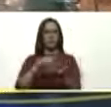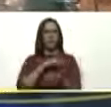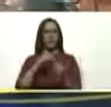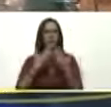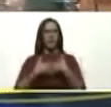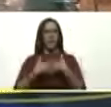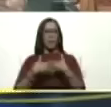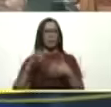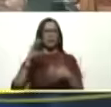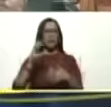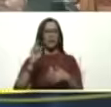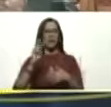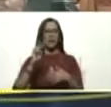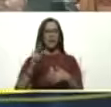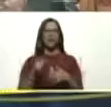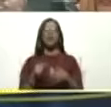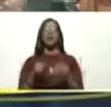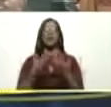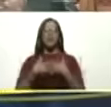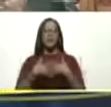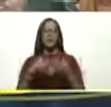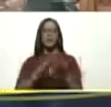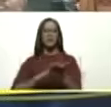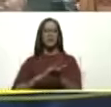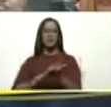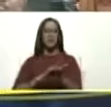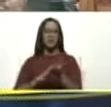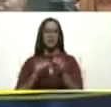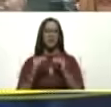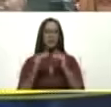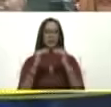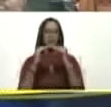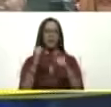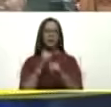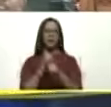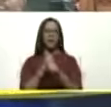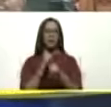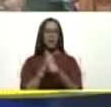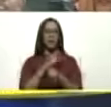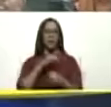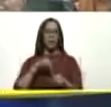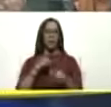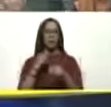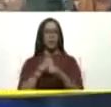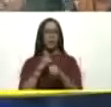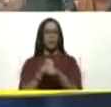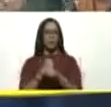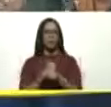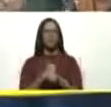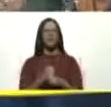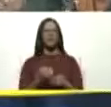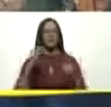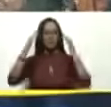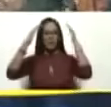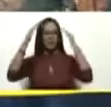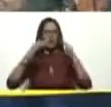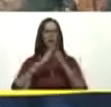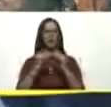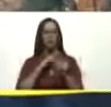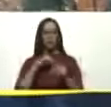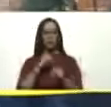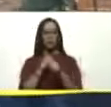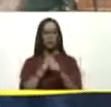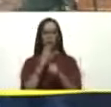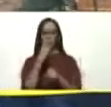CBG Cabelún, empresa recuperada y mantenida por los trabajadores de nuestra empresa. Un saludo también a todos los trabajadores de nuestras empresas básicas